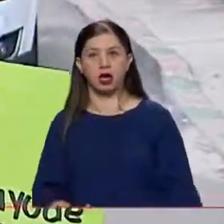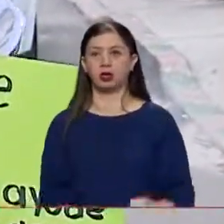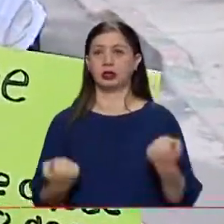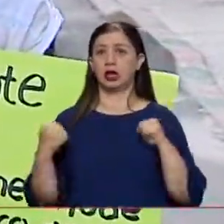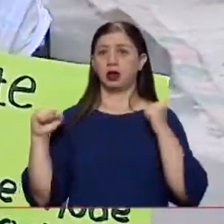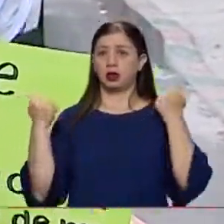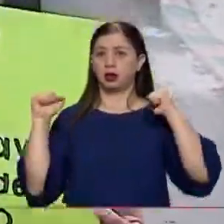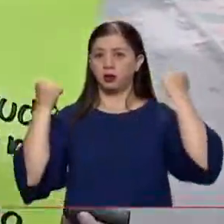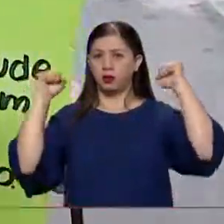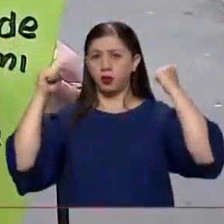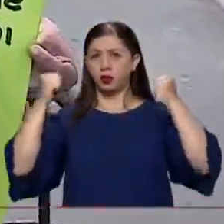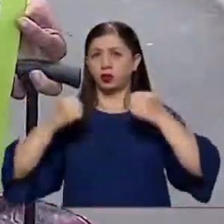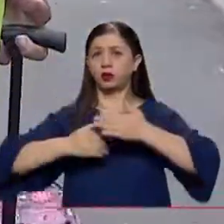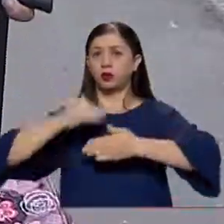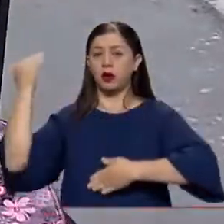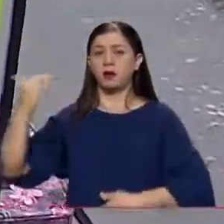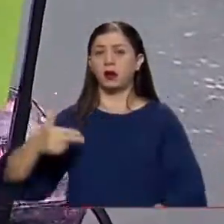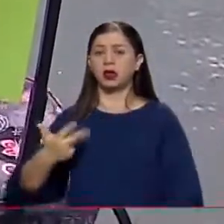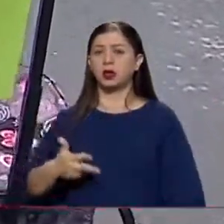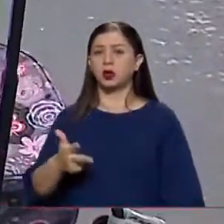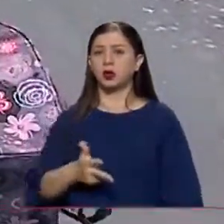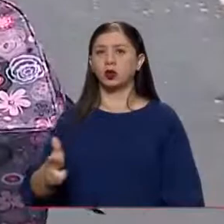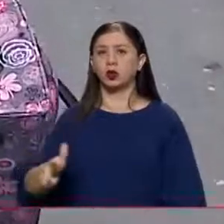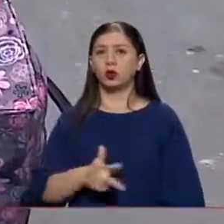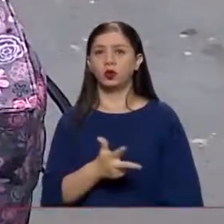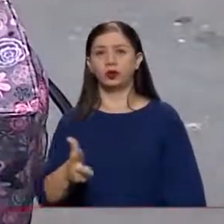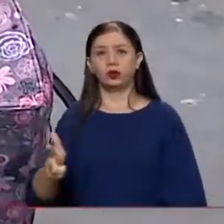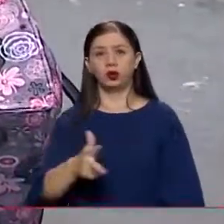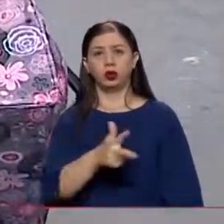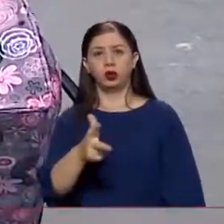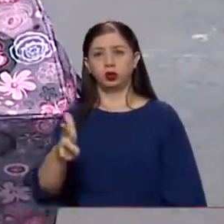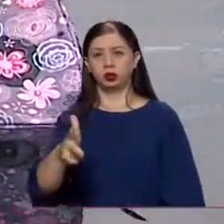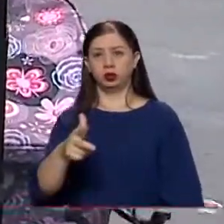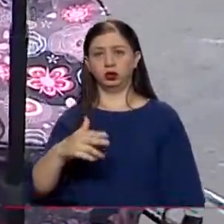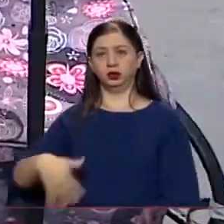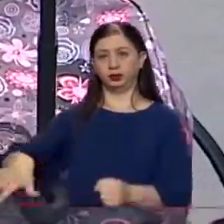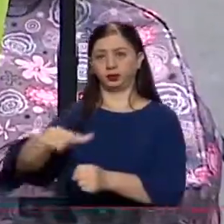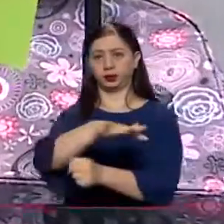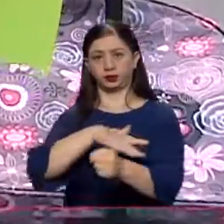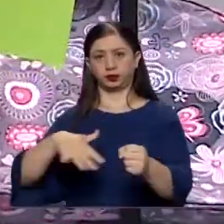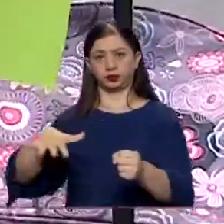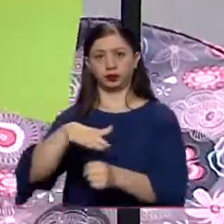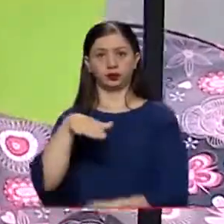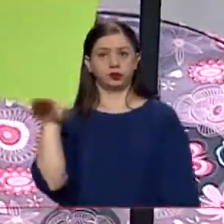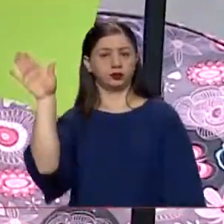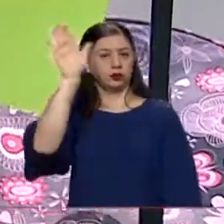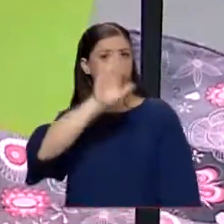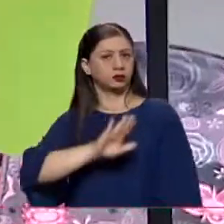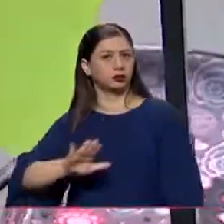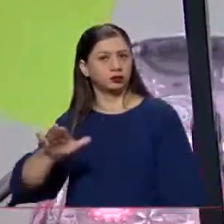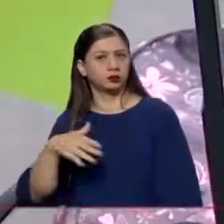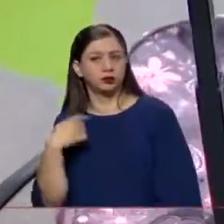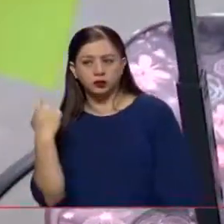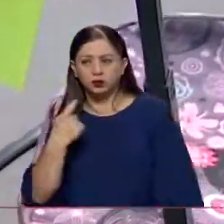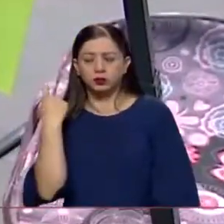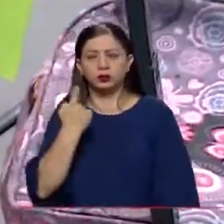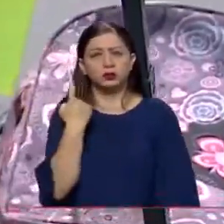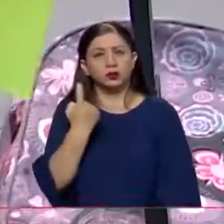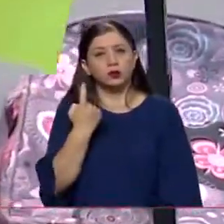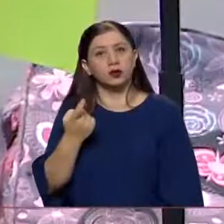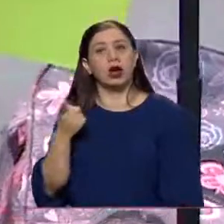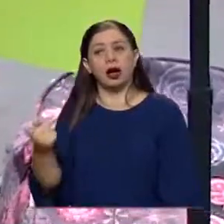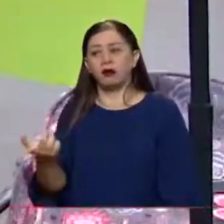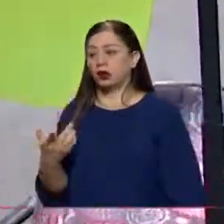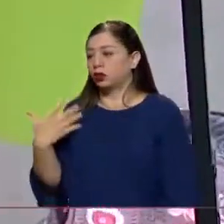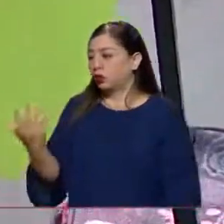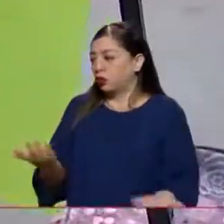desesperada, emprende este camino rumbo a este municipio del departamento de Cundinamarca para tocar las puertas y allá le den